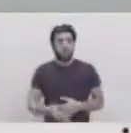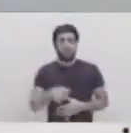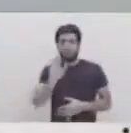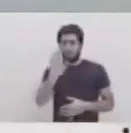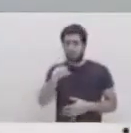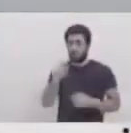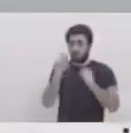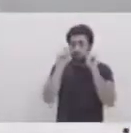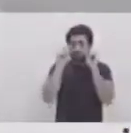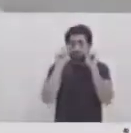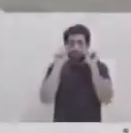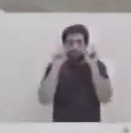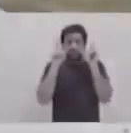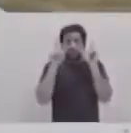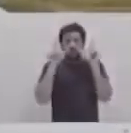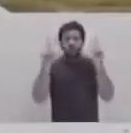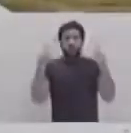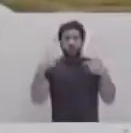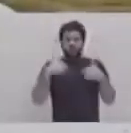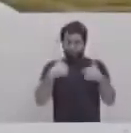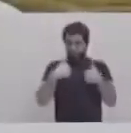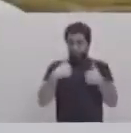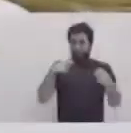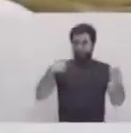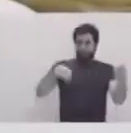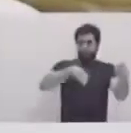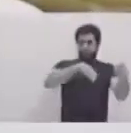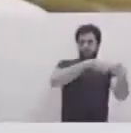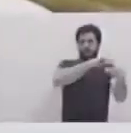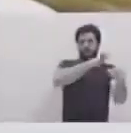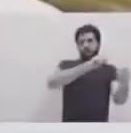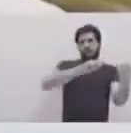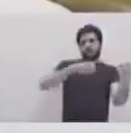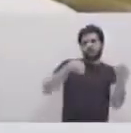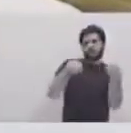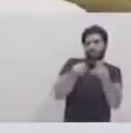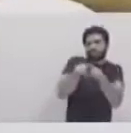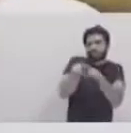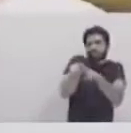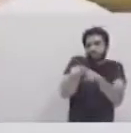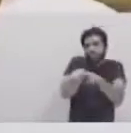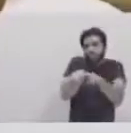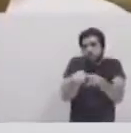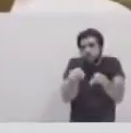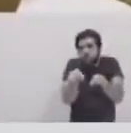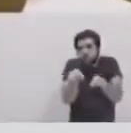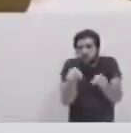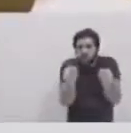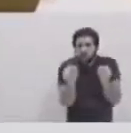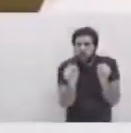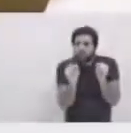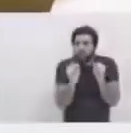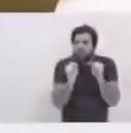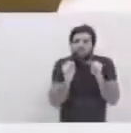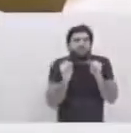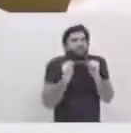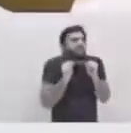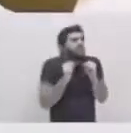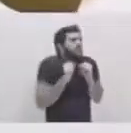día, al despertarse, sintió el frío del